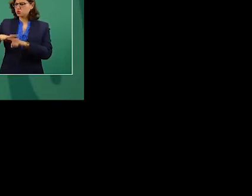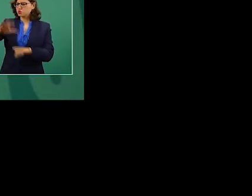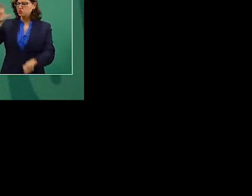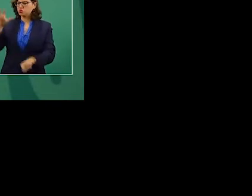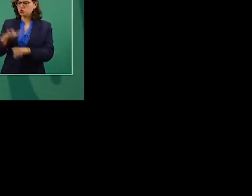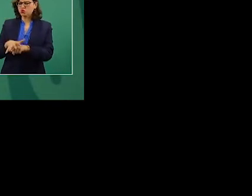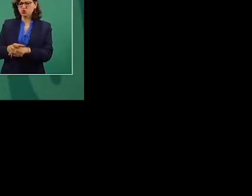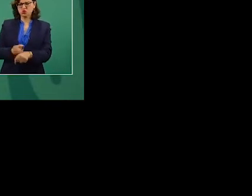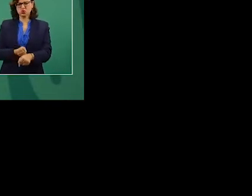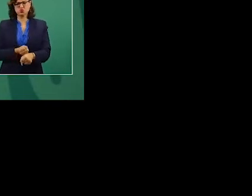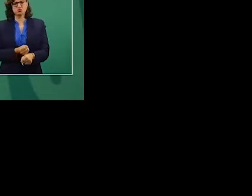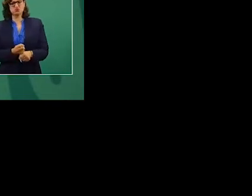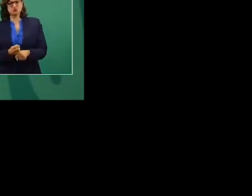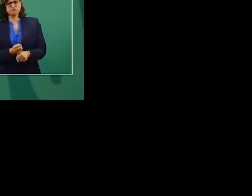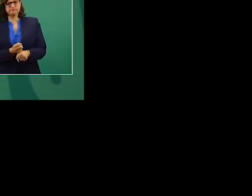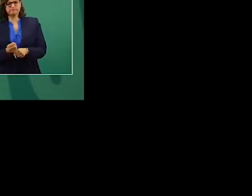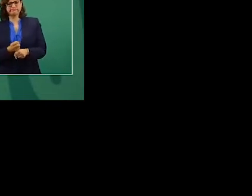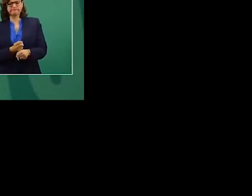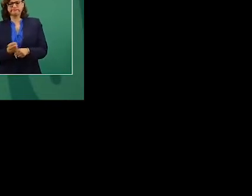tortura,